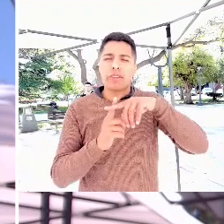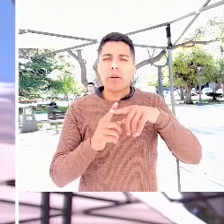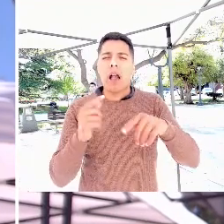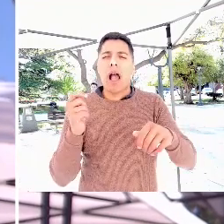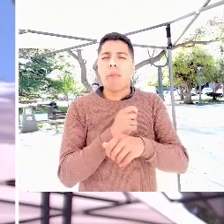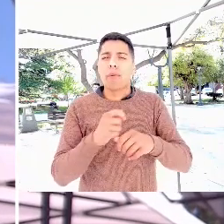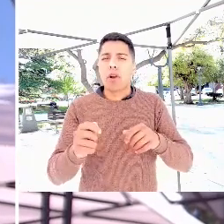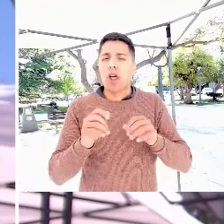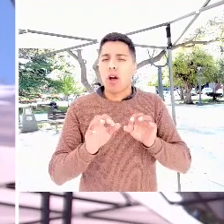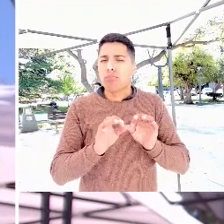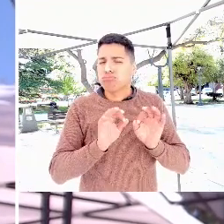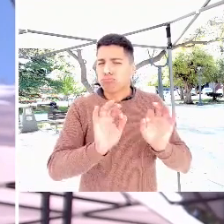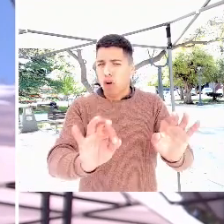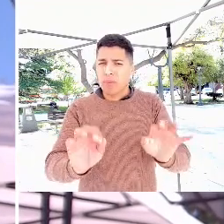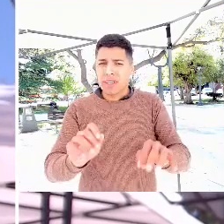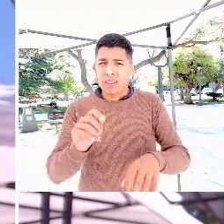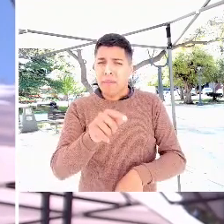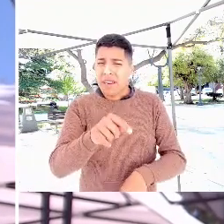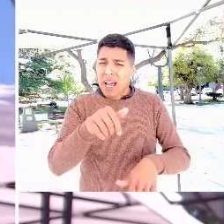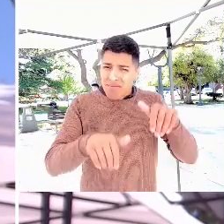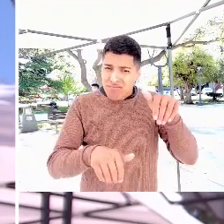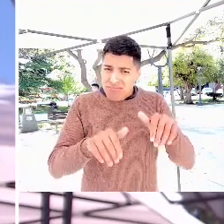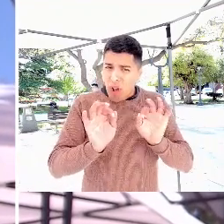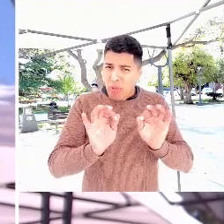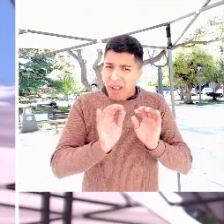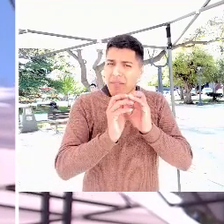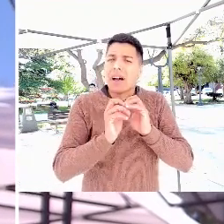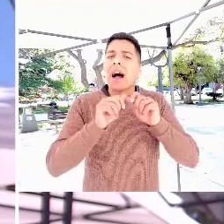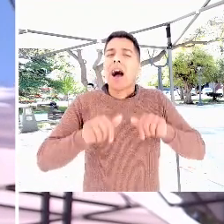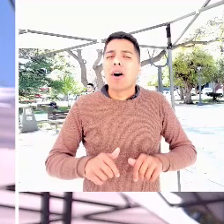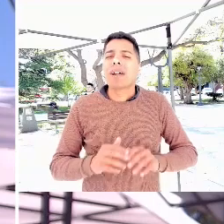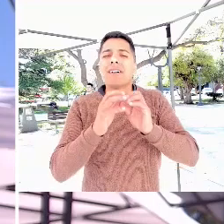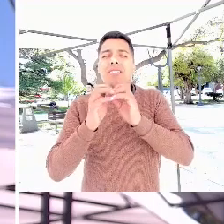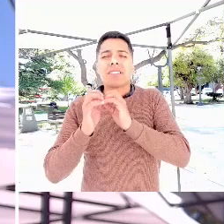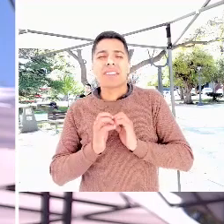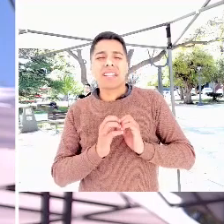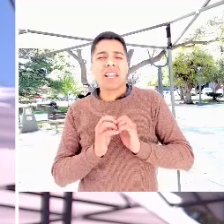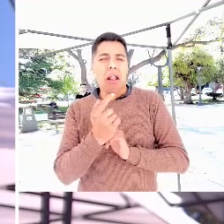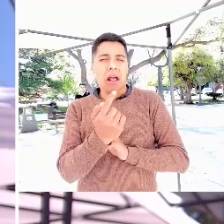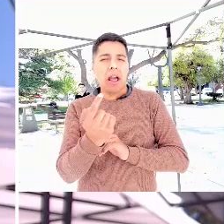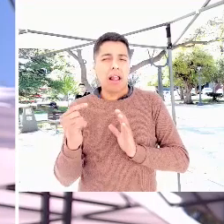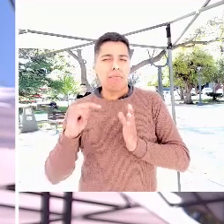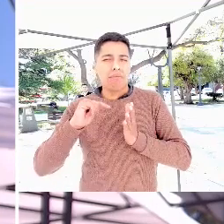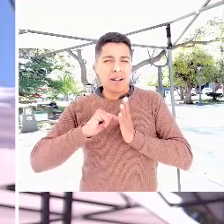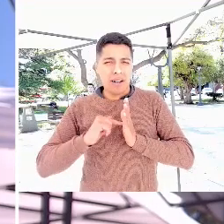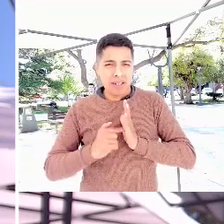Aprobado por unanimidad en general. Ahora votamos de manera nominal